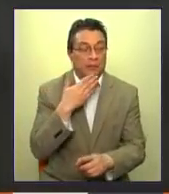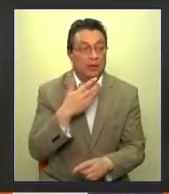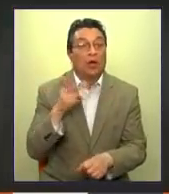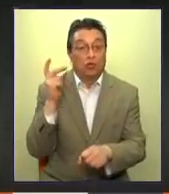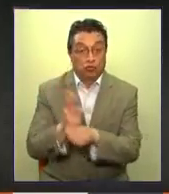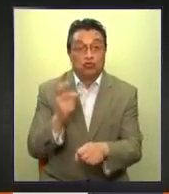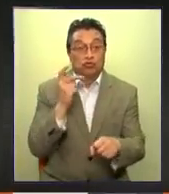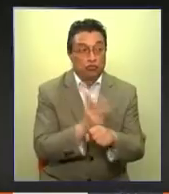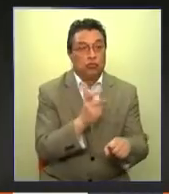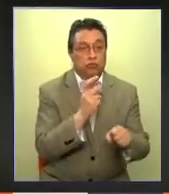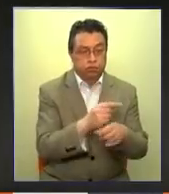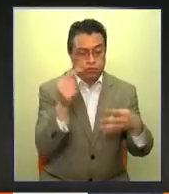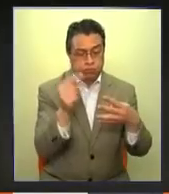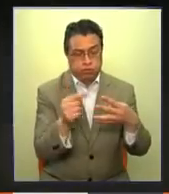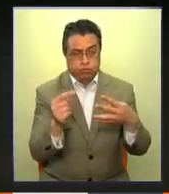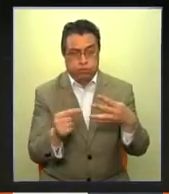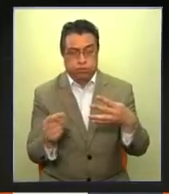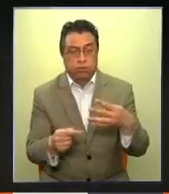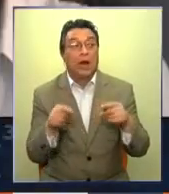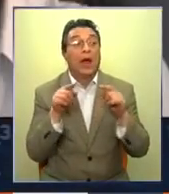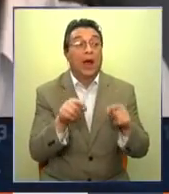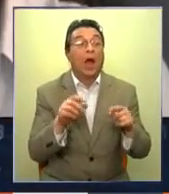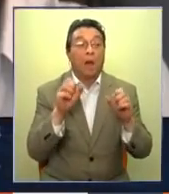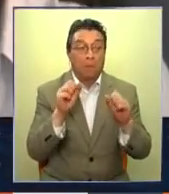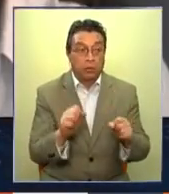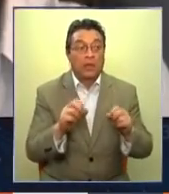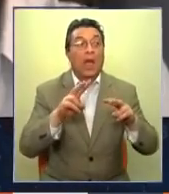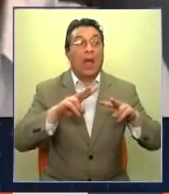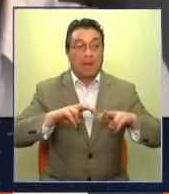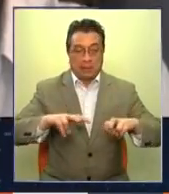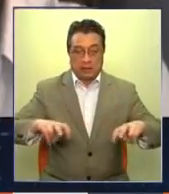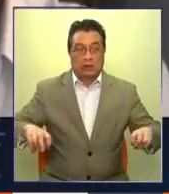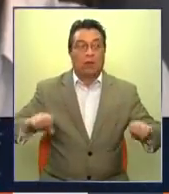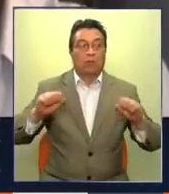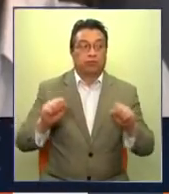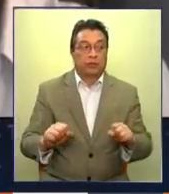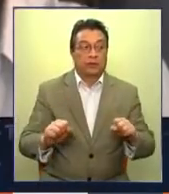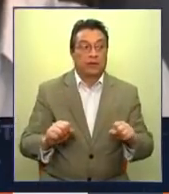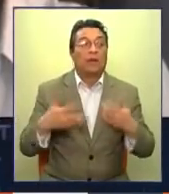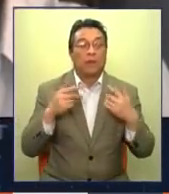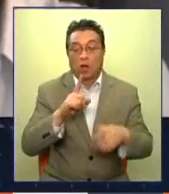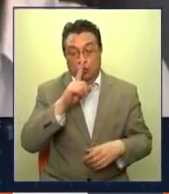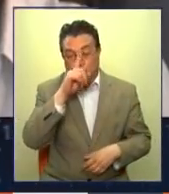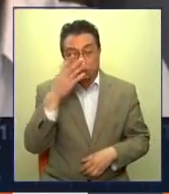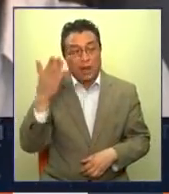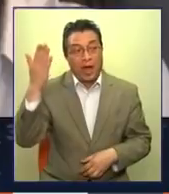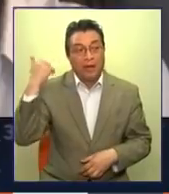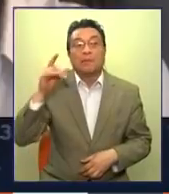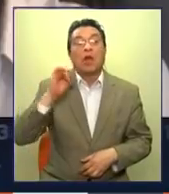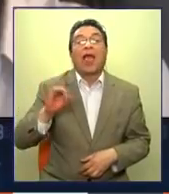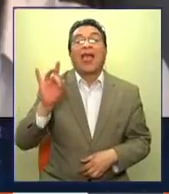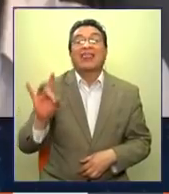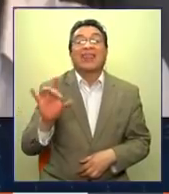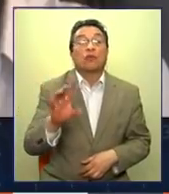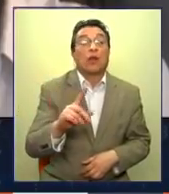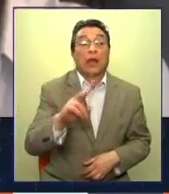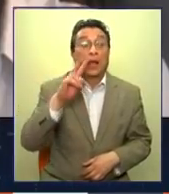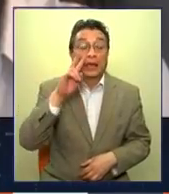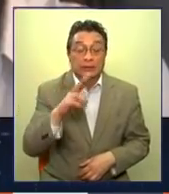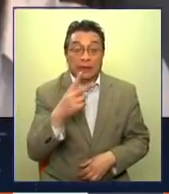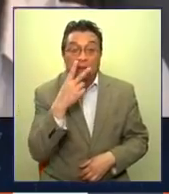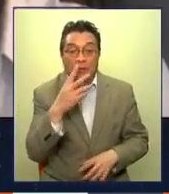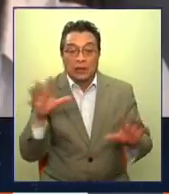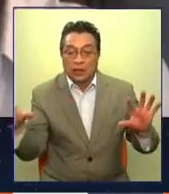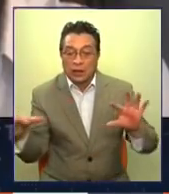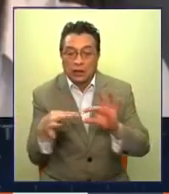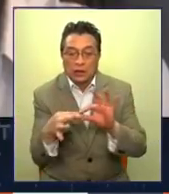los cuales se formaliza en este caso, se podrían haber investigado de la manera tradicional, de manera individual, sin ver las conexiones